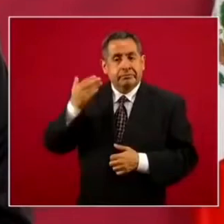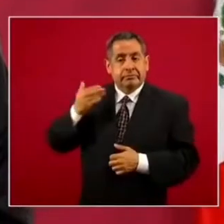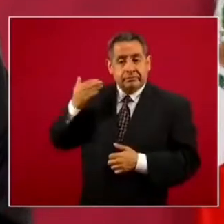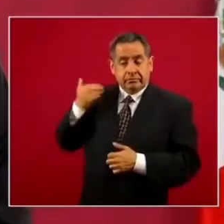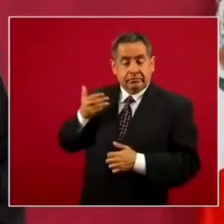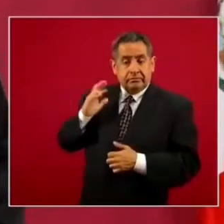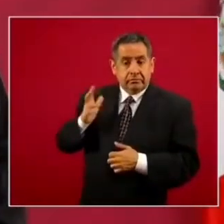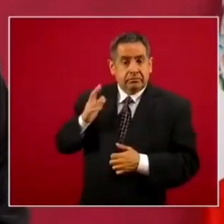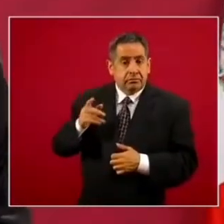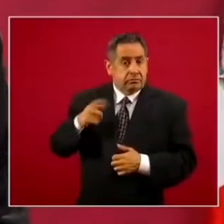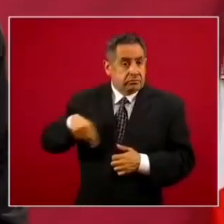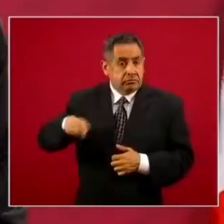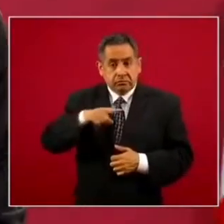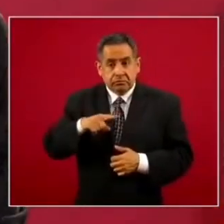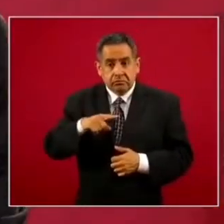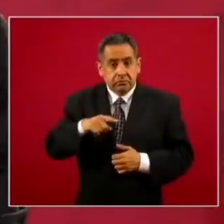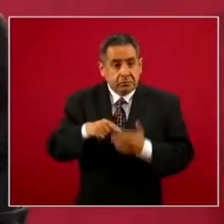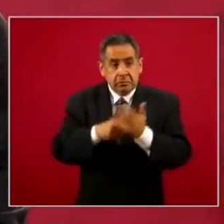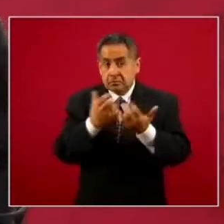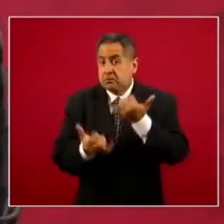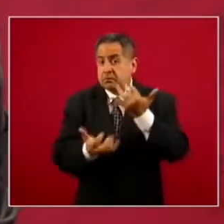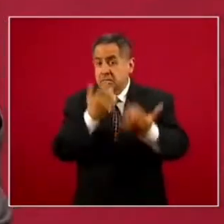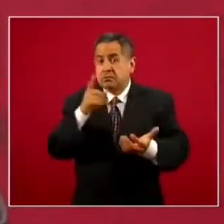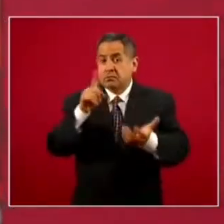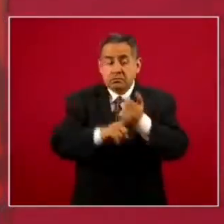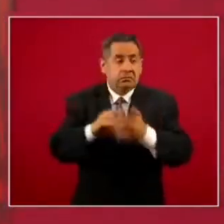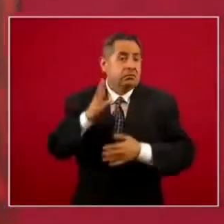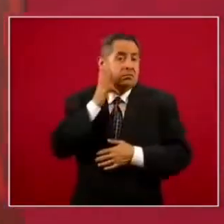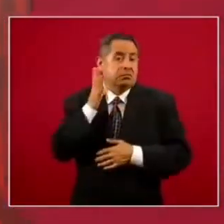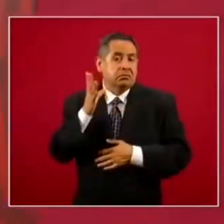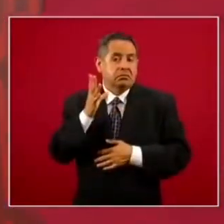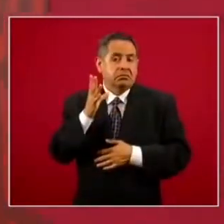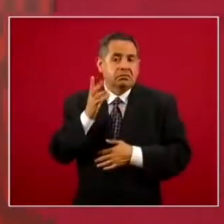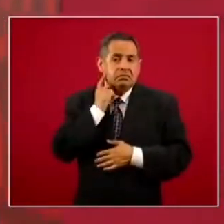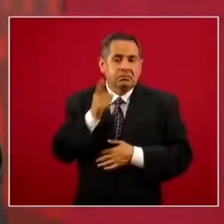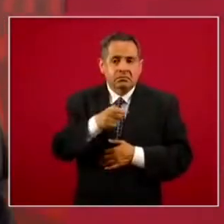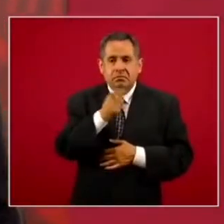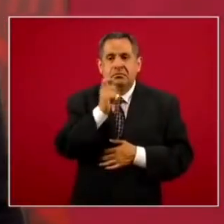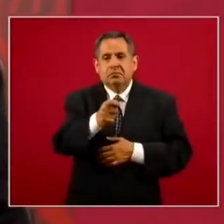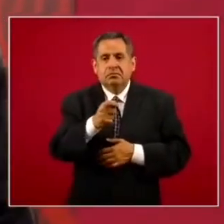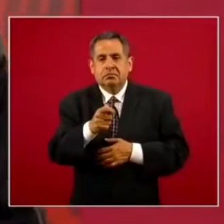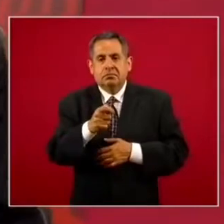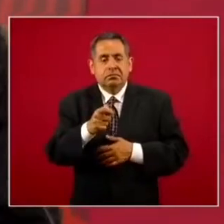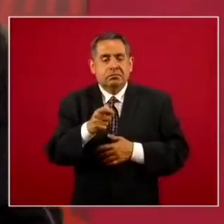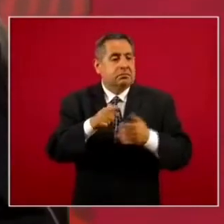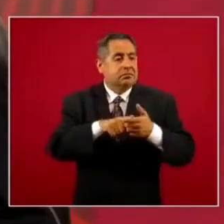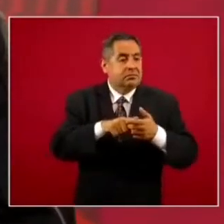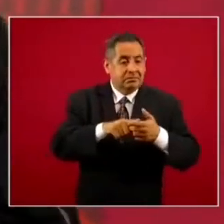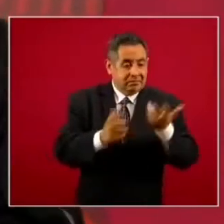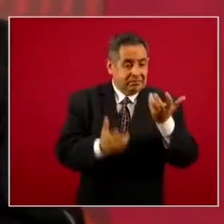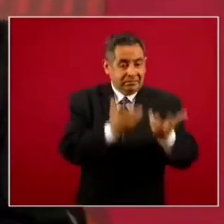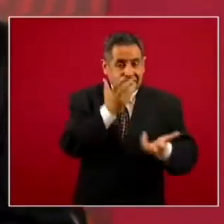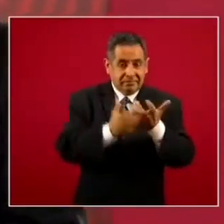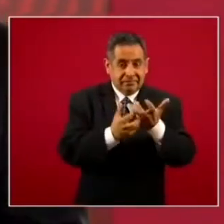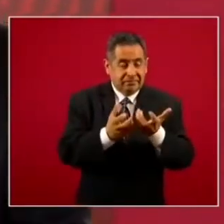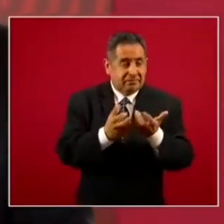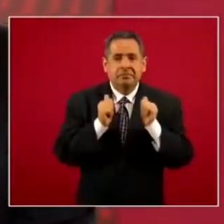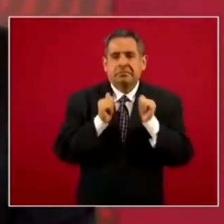producido un incendio en la cámara, nada más que el viento no sopló para donde estaban las